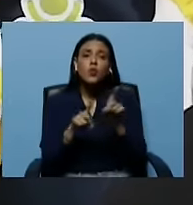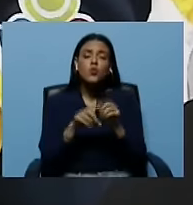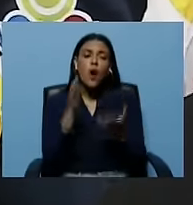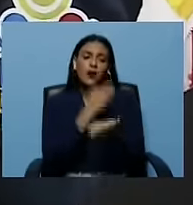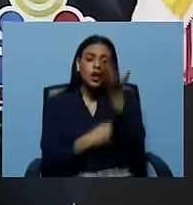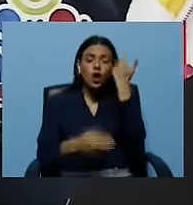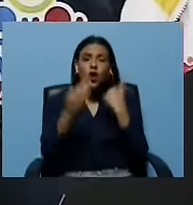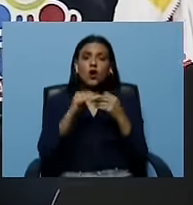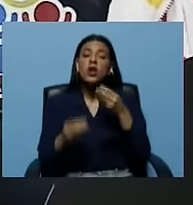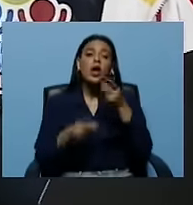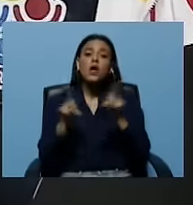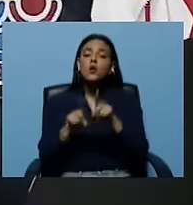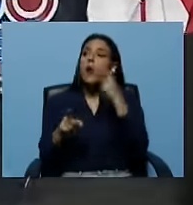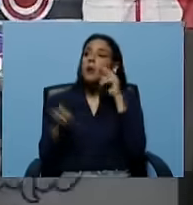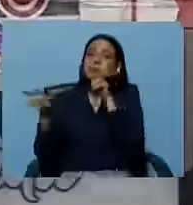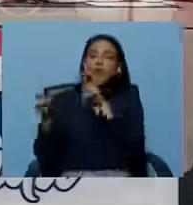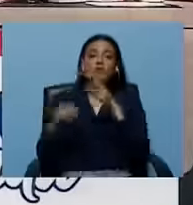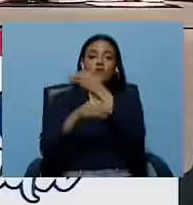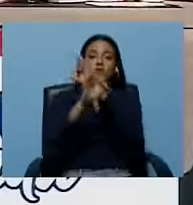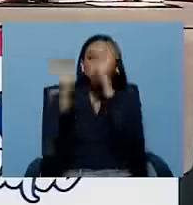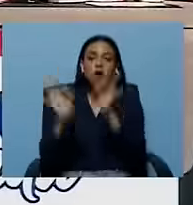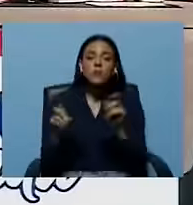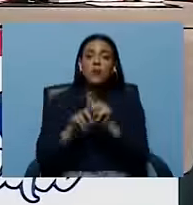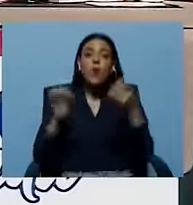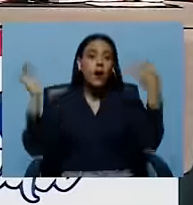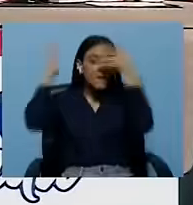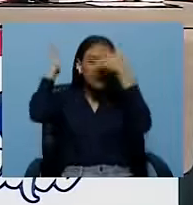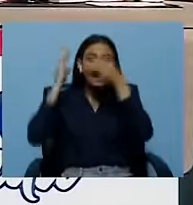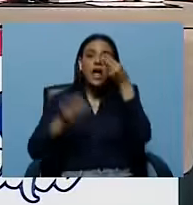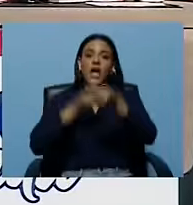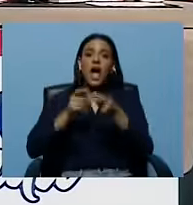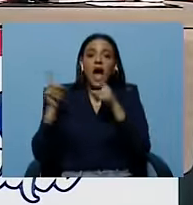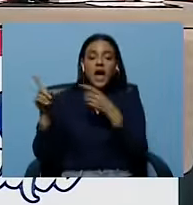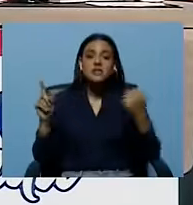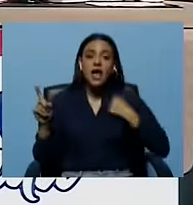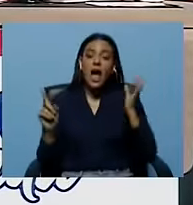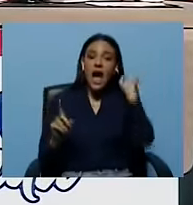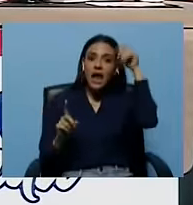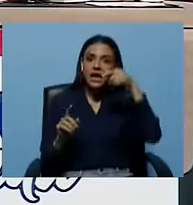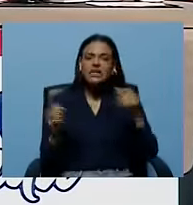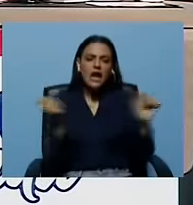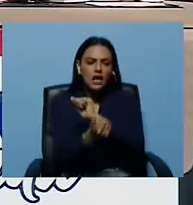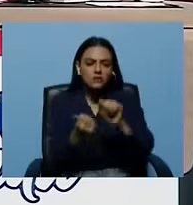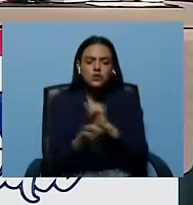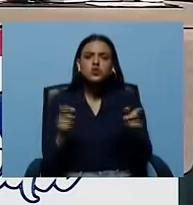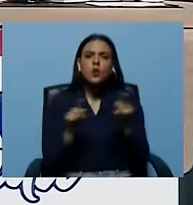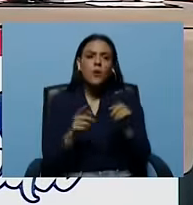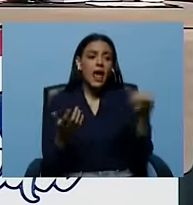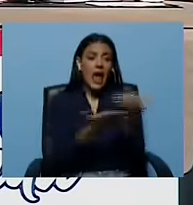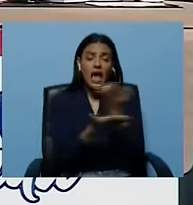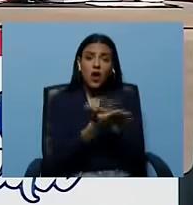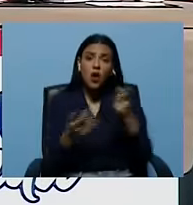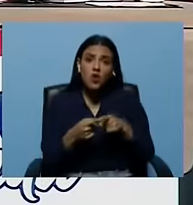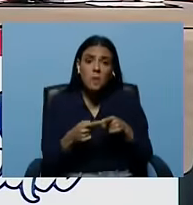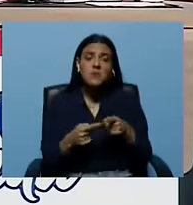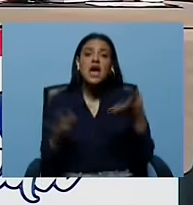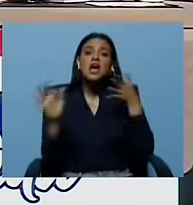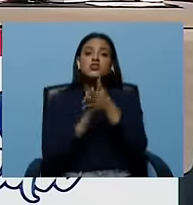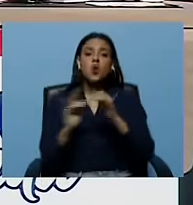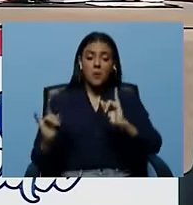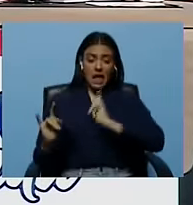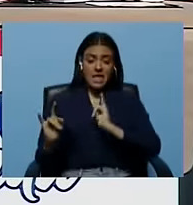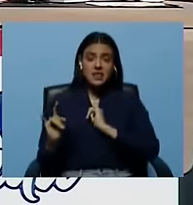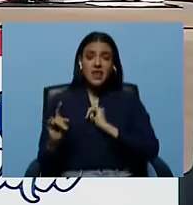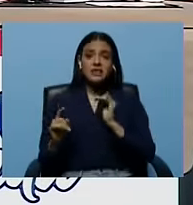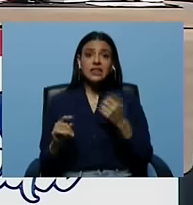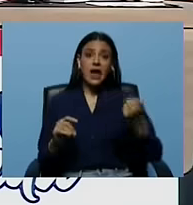montando Milei en Argentina para destruir la economía, la identidad nacional argentina y